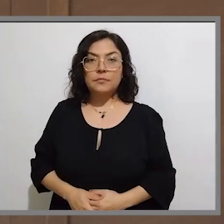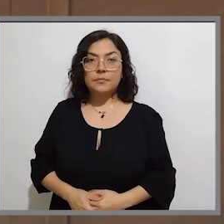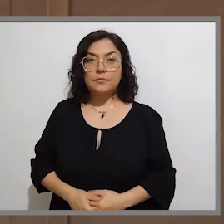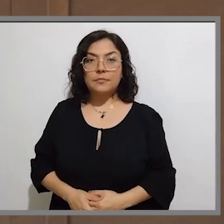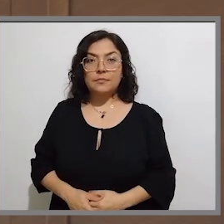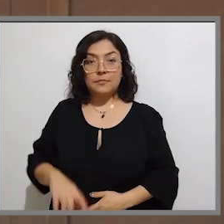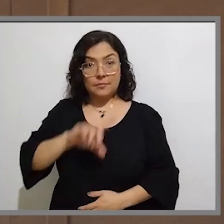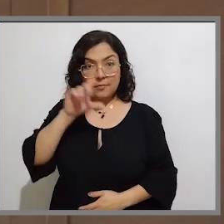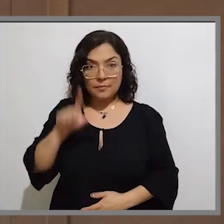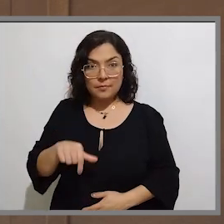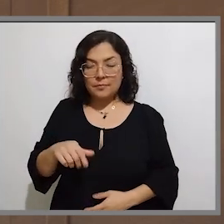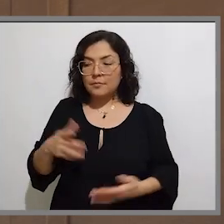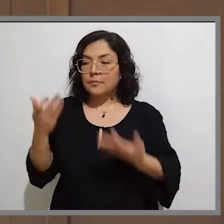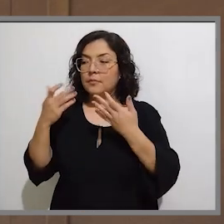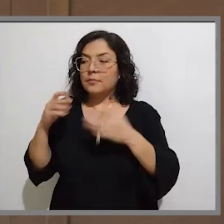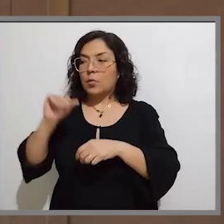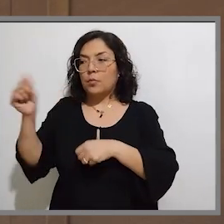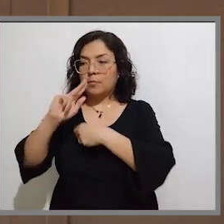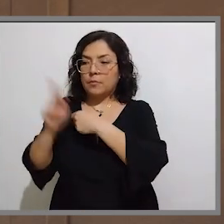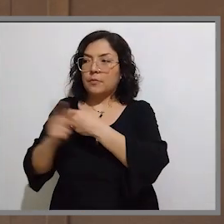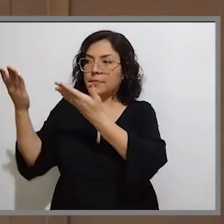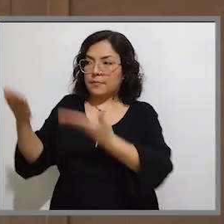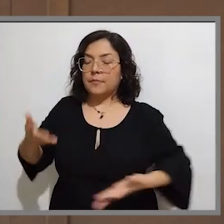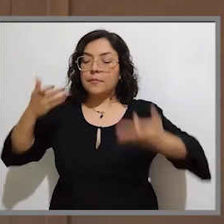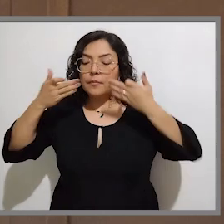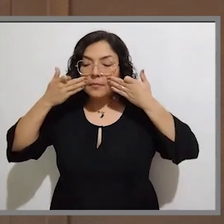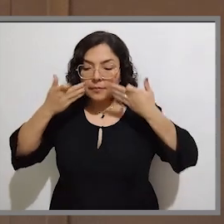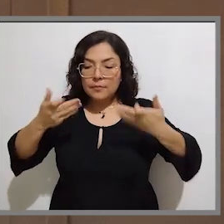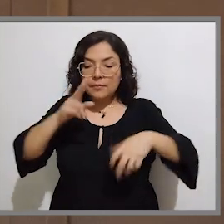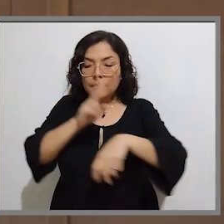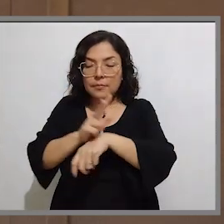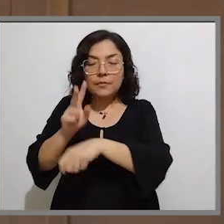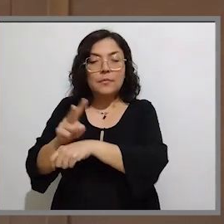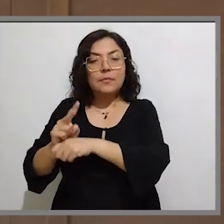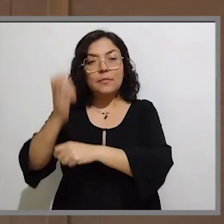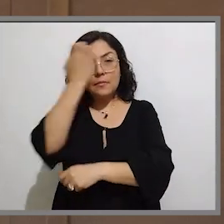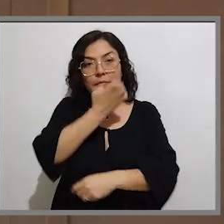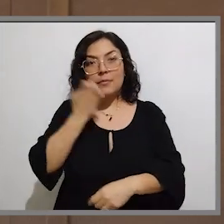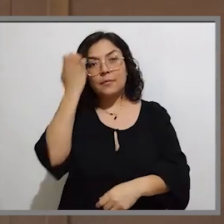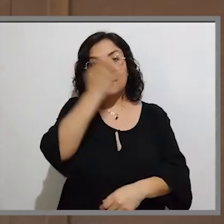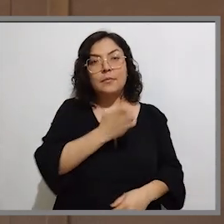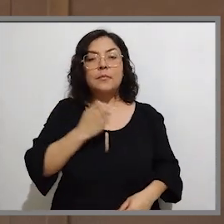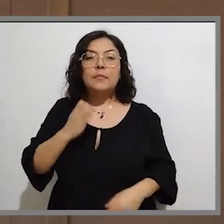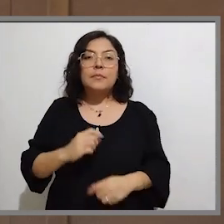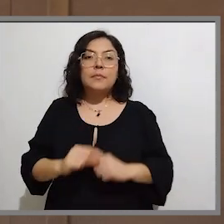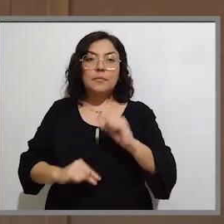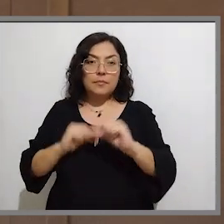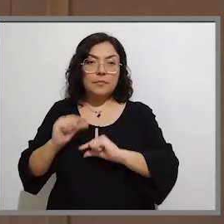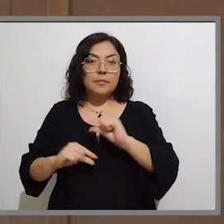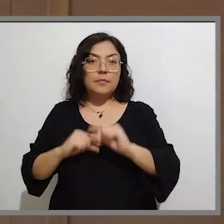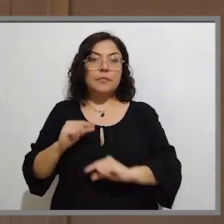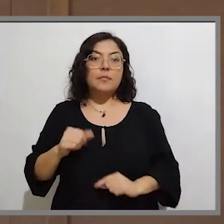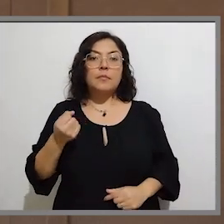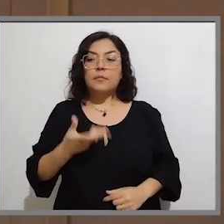electoral internacional desempeñar una labor que, como se ha dado cuenta a lo largo de varios procesos electorales, contribuye también a